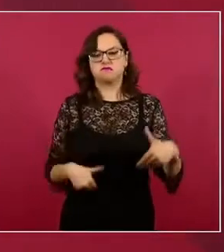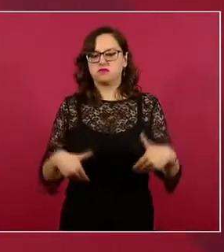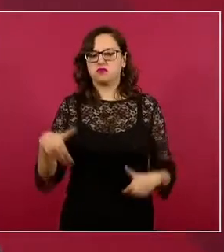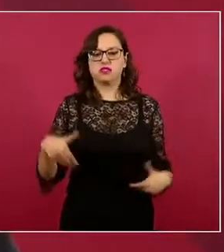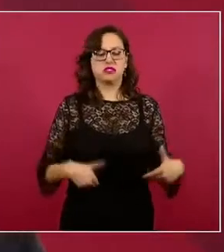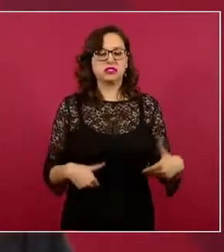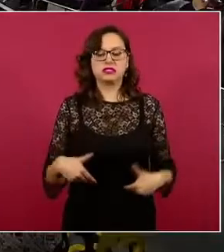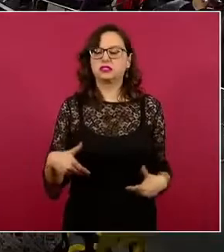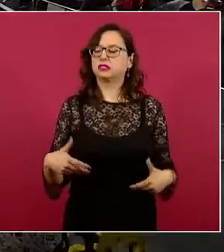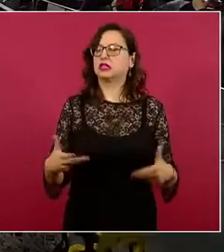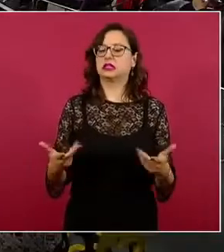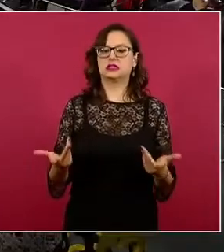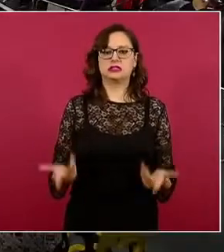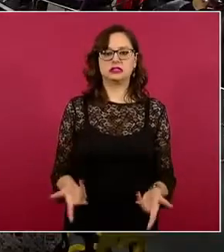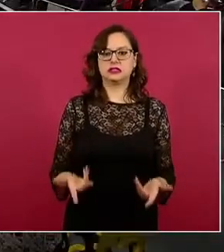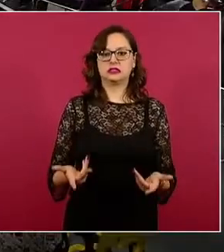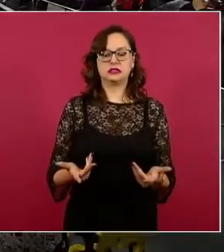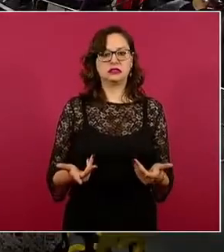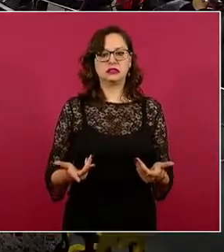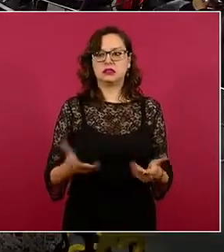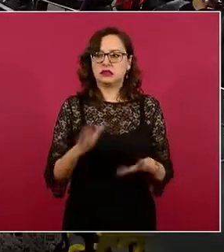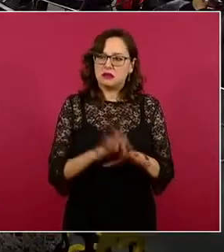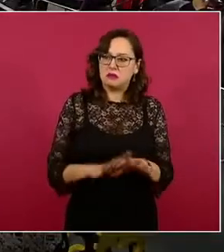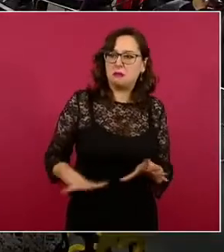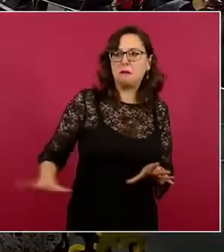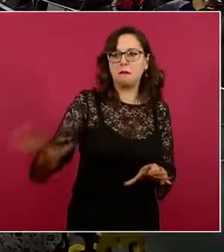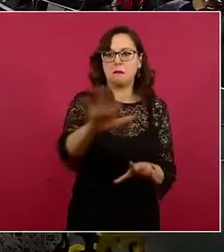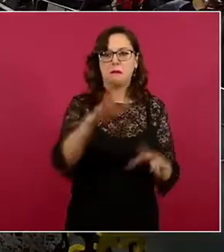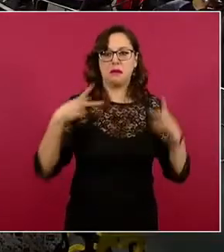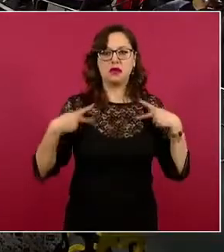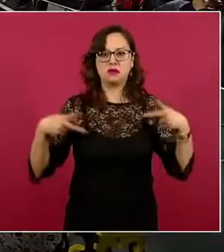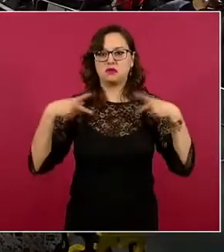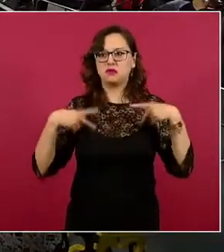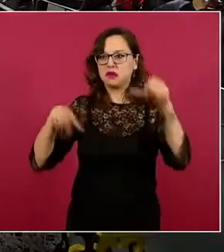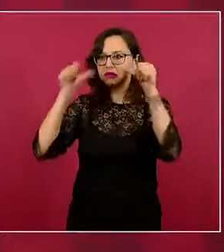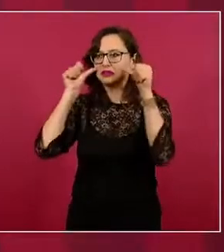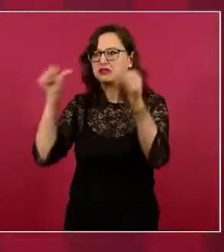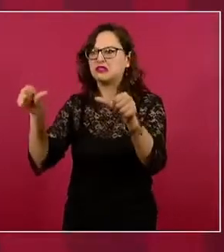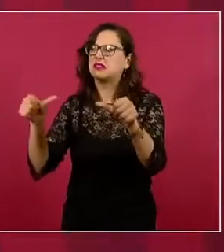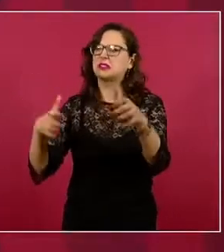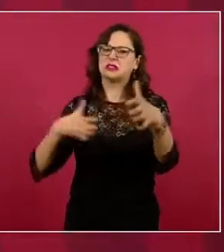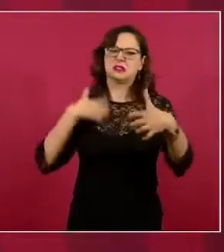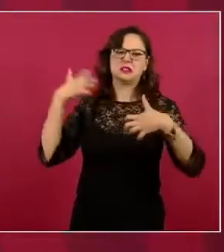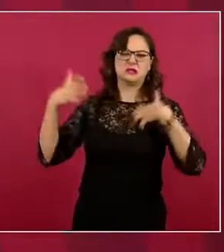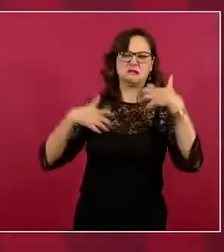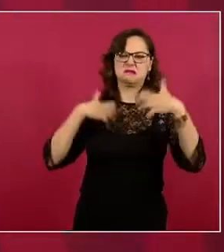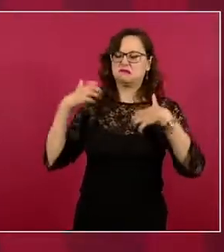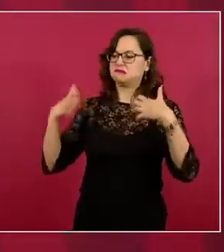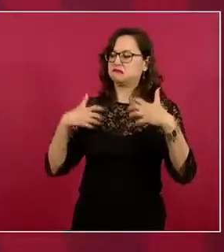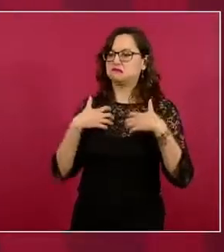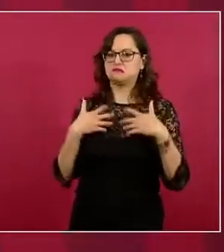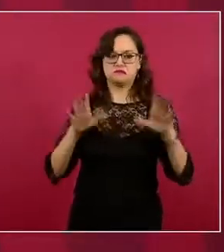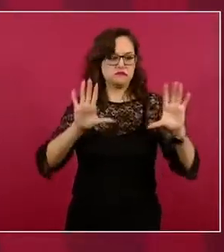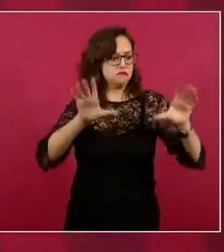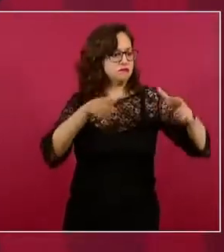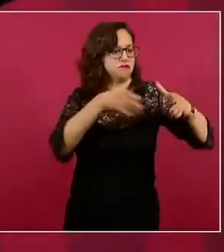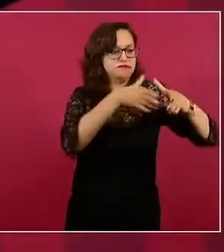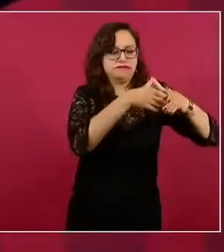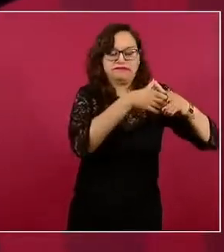no quiere nada al pueblo. O sea, es una élite